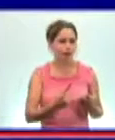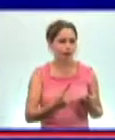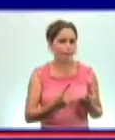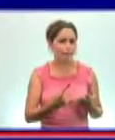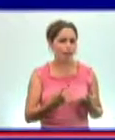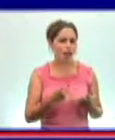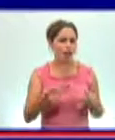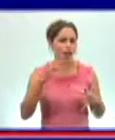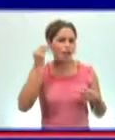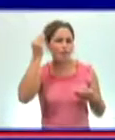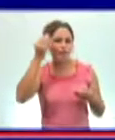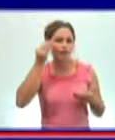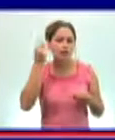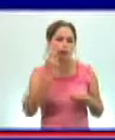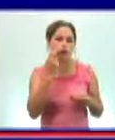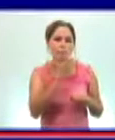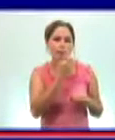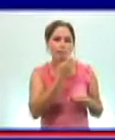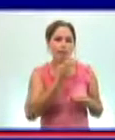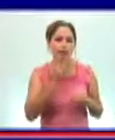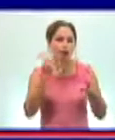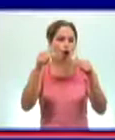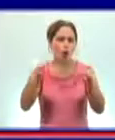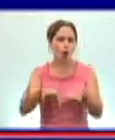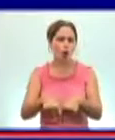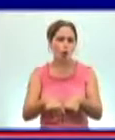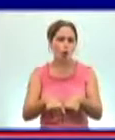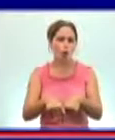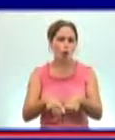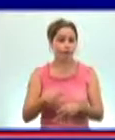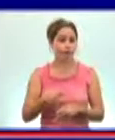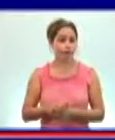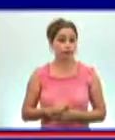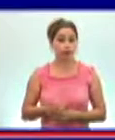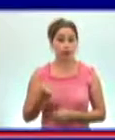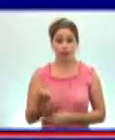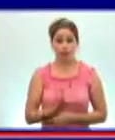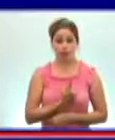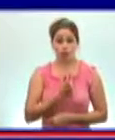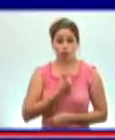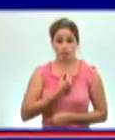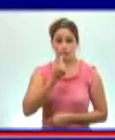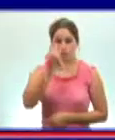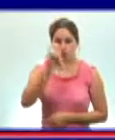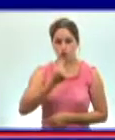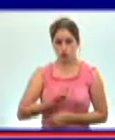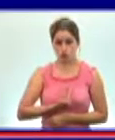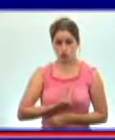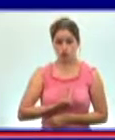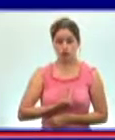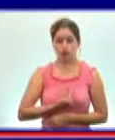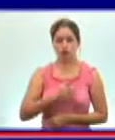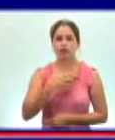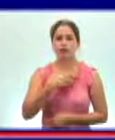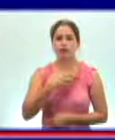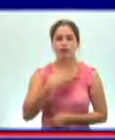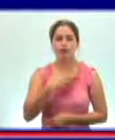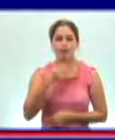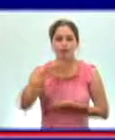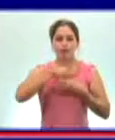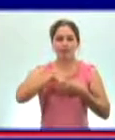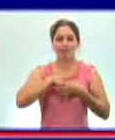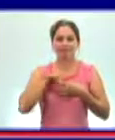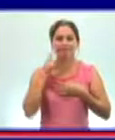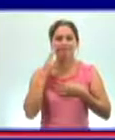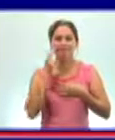cubanos. No importa su credo que sea, cada uno tiene su Martí y cada uno asume su Martí según la concepción que